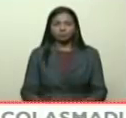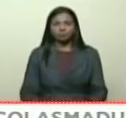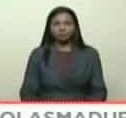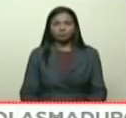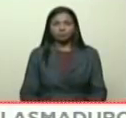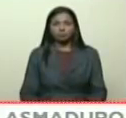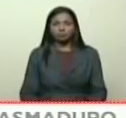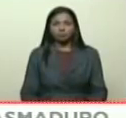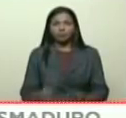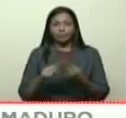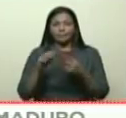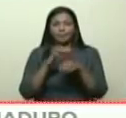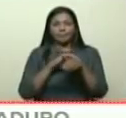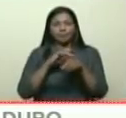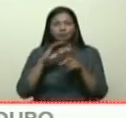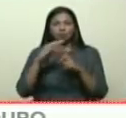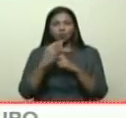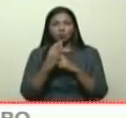Ernesto José,